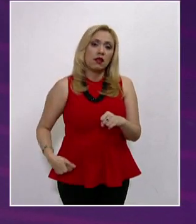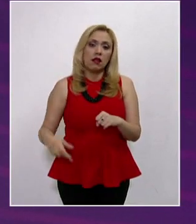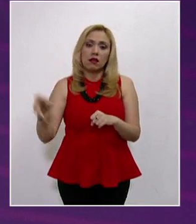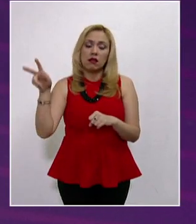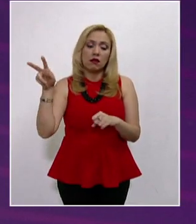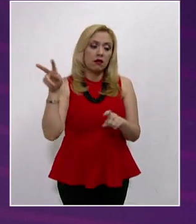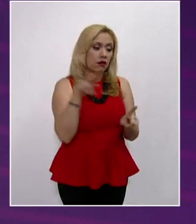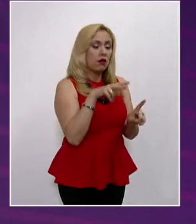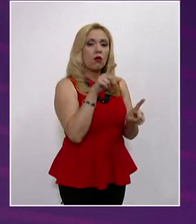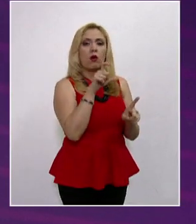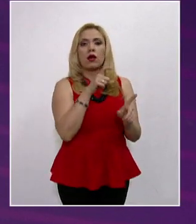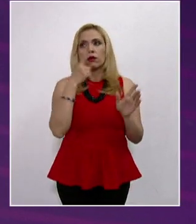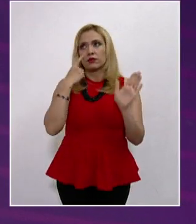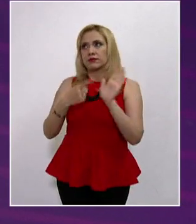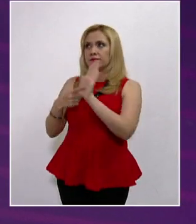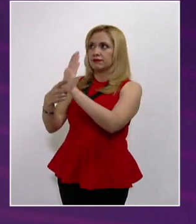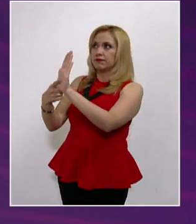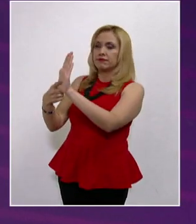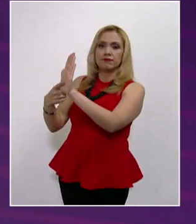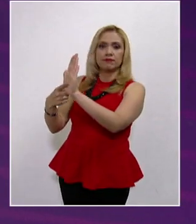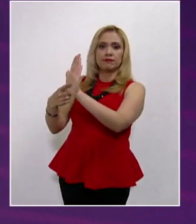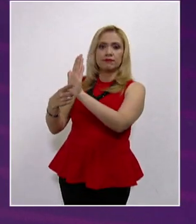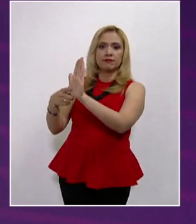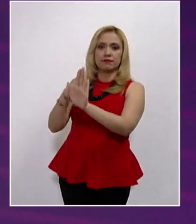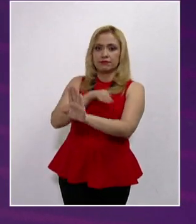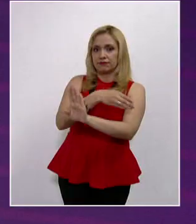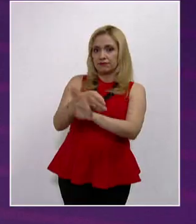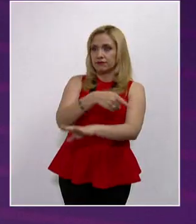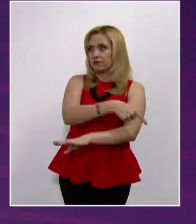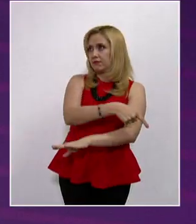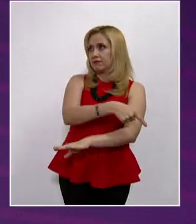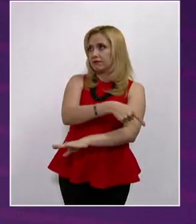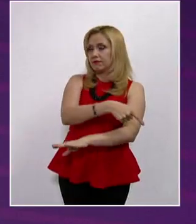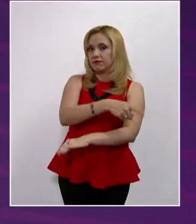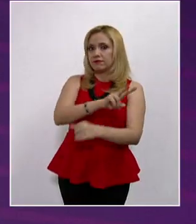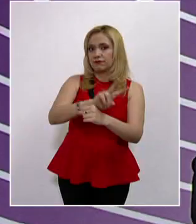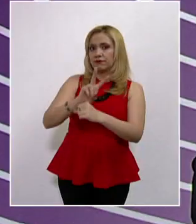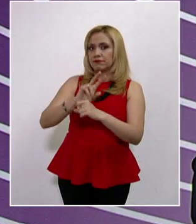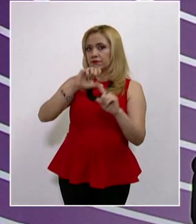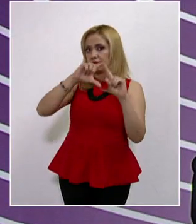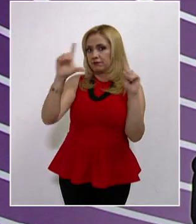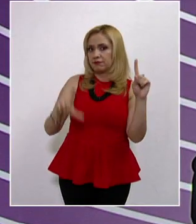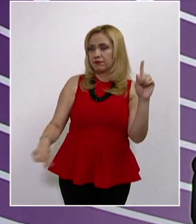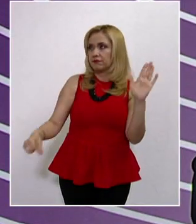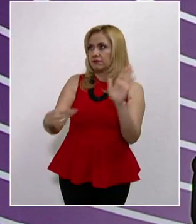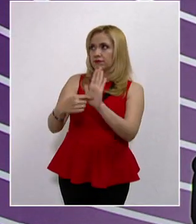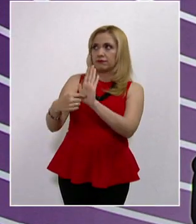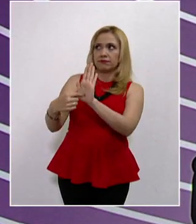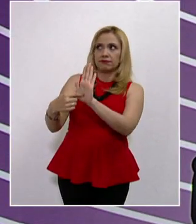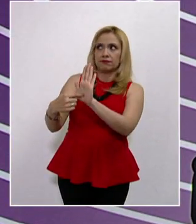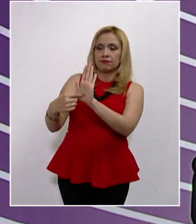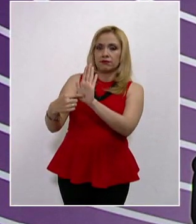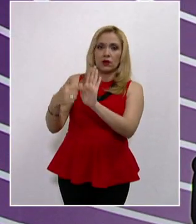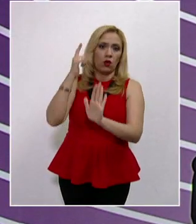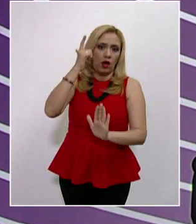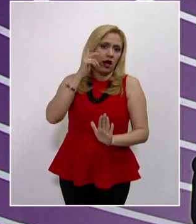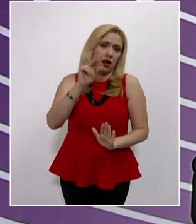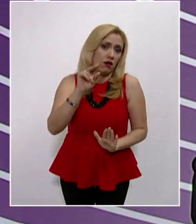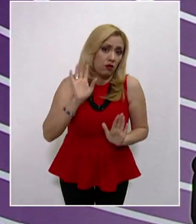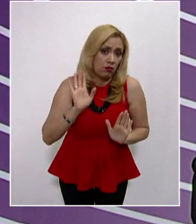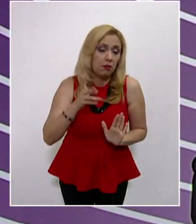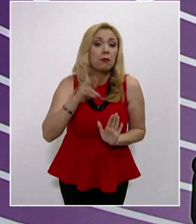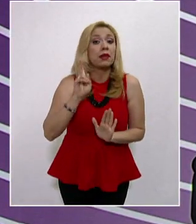cuando documentemos la primera violación grave de derechos humanos cometida por la Guardia Nacional. No es que esperemos que eso pase, pero eso ha sido